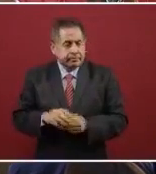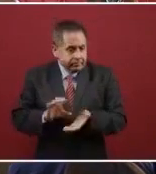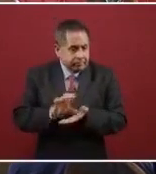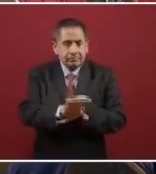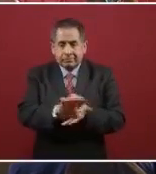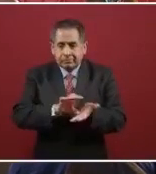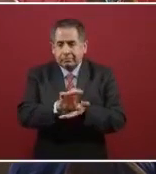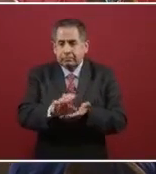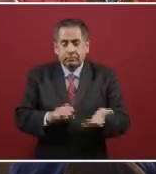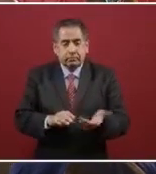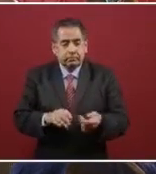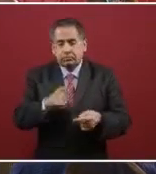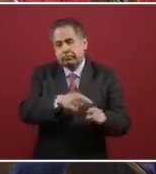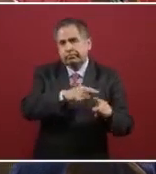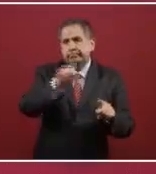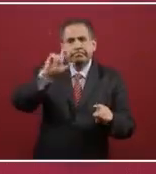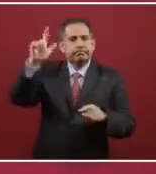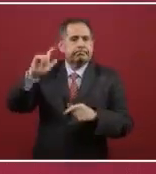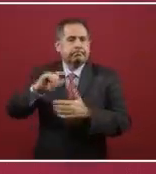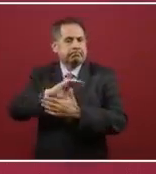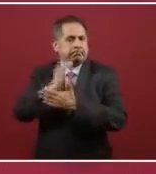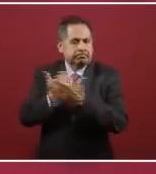recursos, porque ya habían contratos